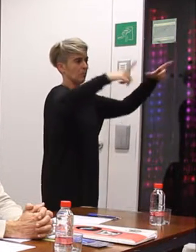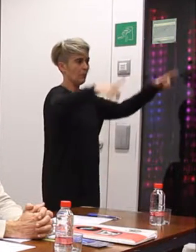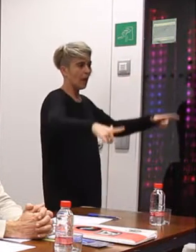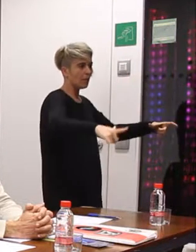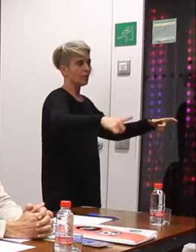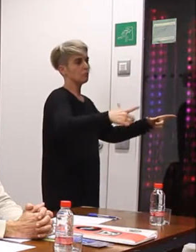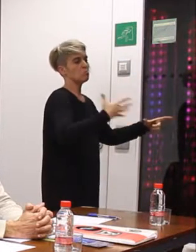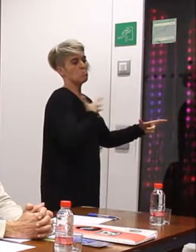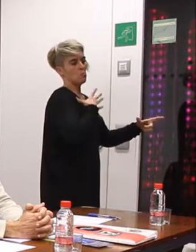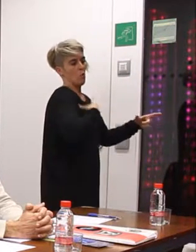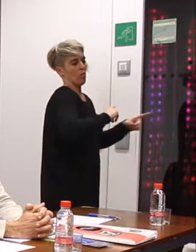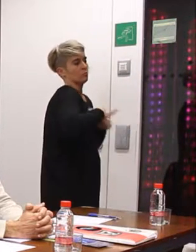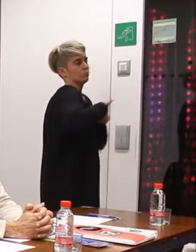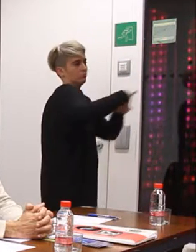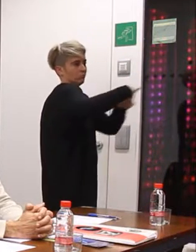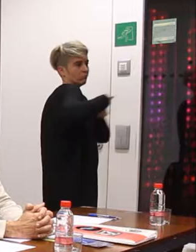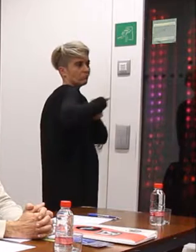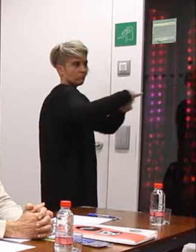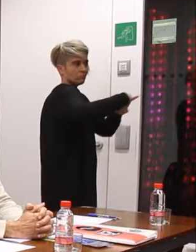poder compartir